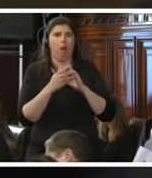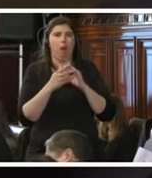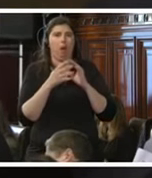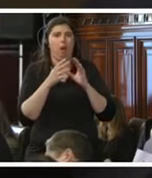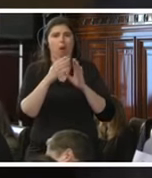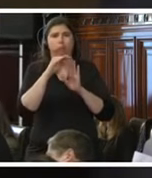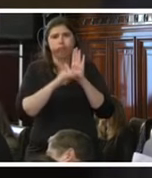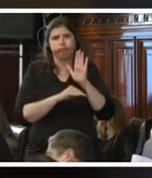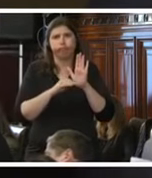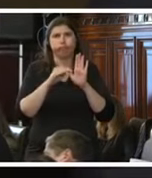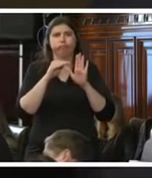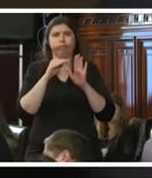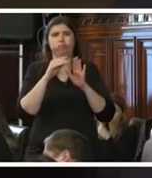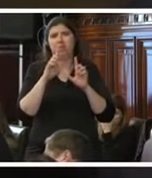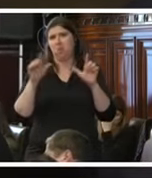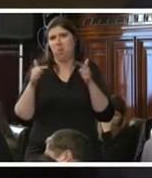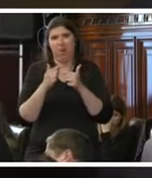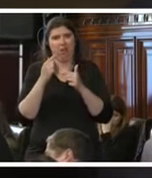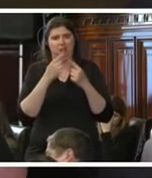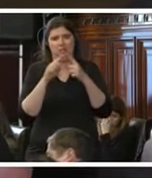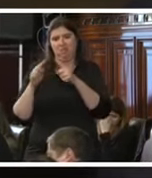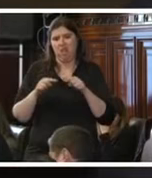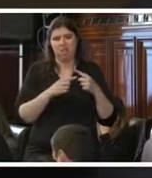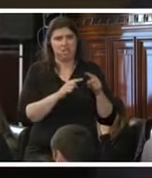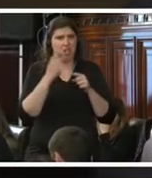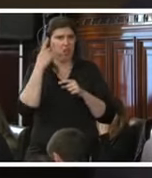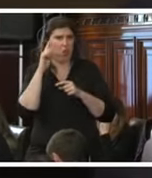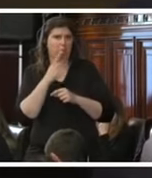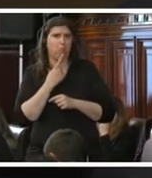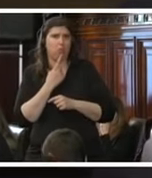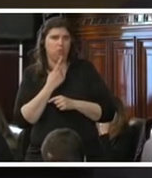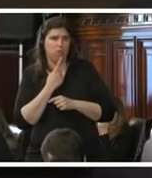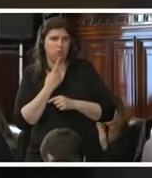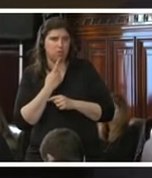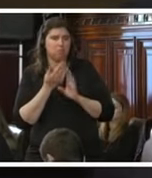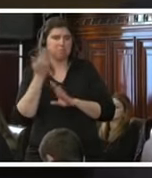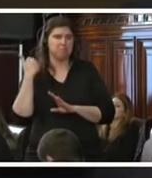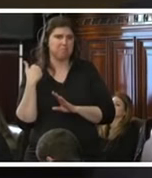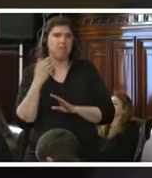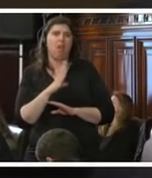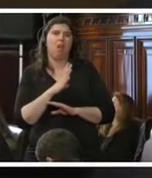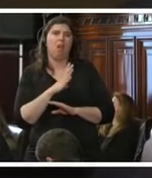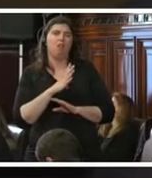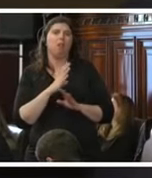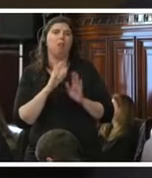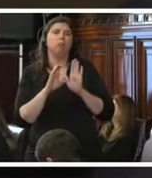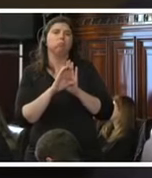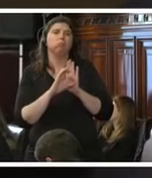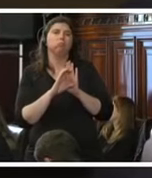de ideologías políticas. Estas orientaciones constitucionales tenían un rasgo común,